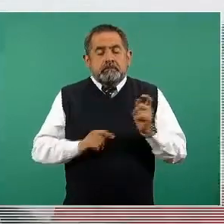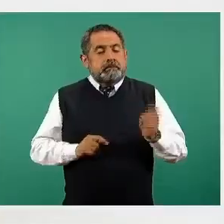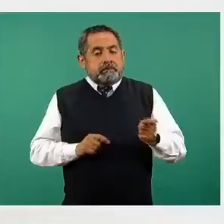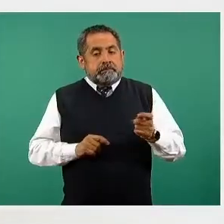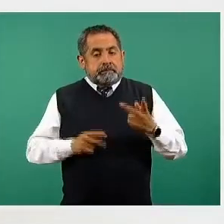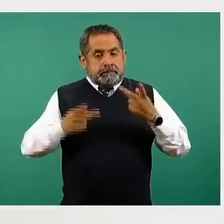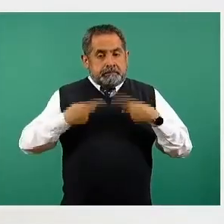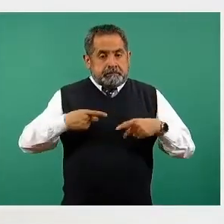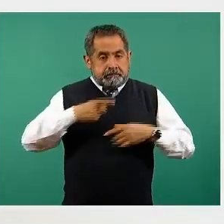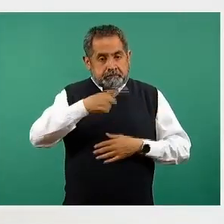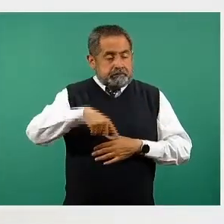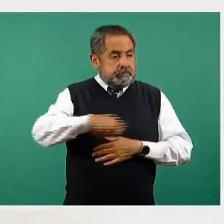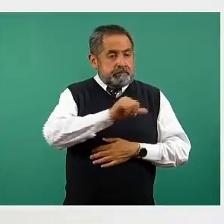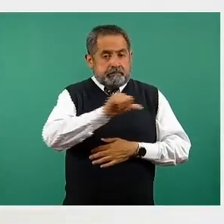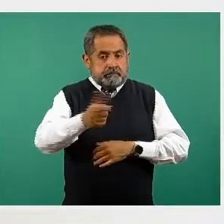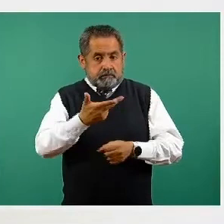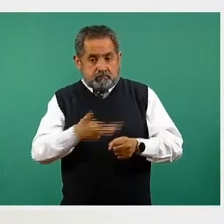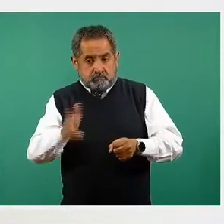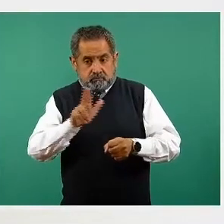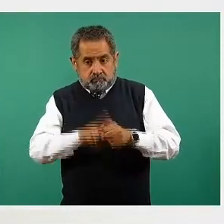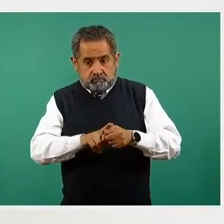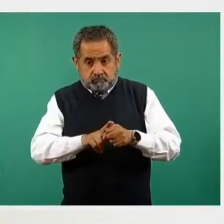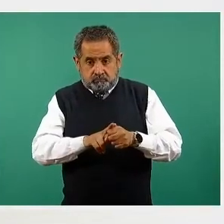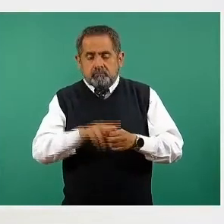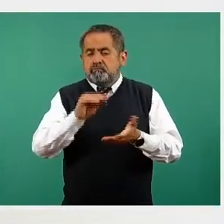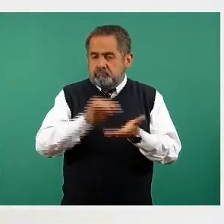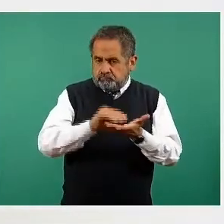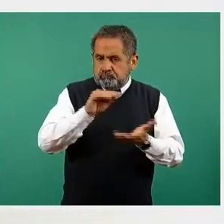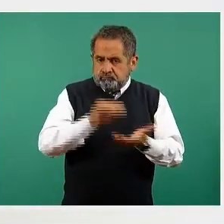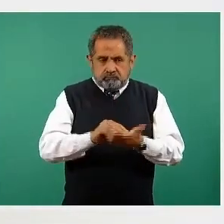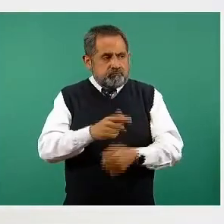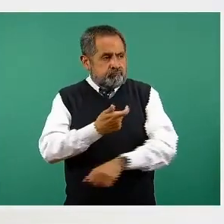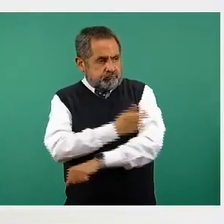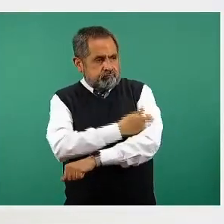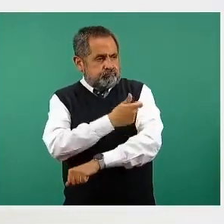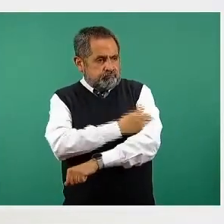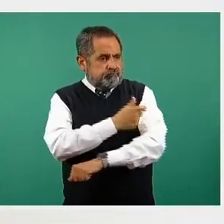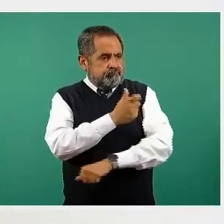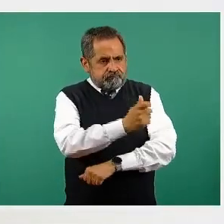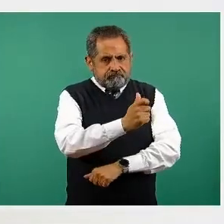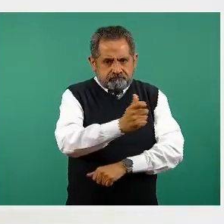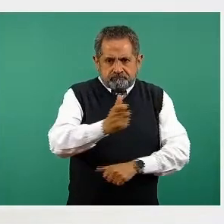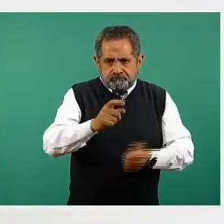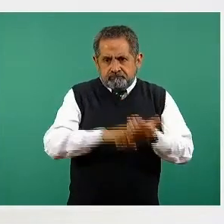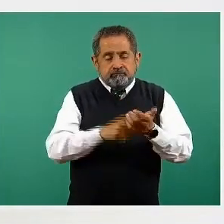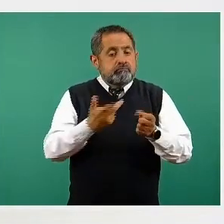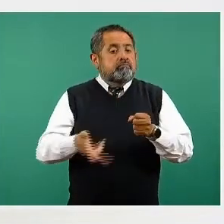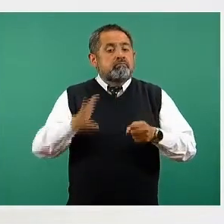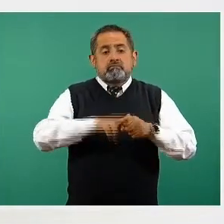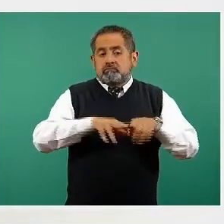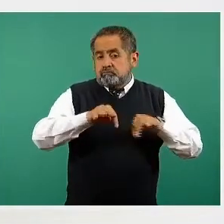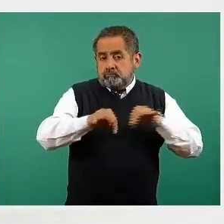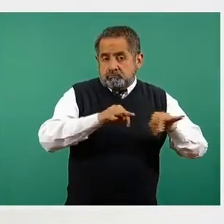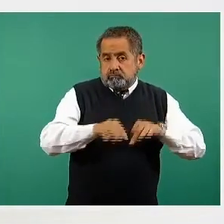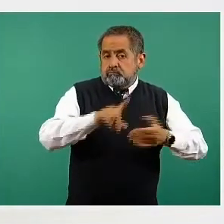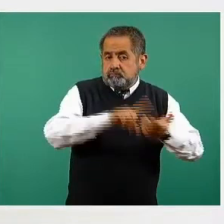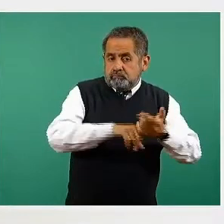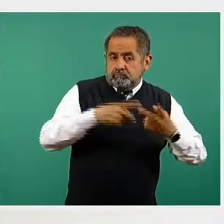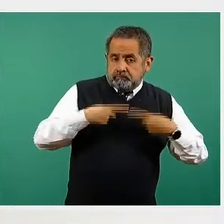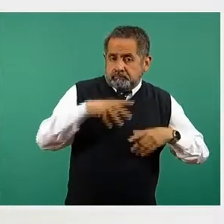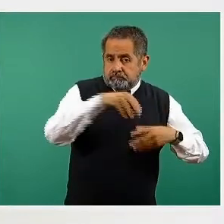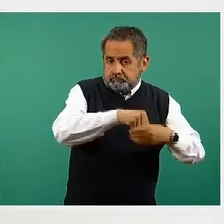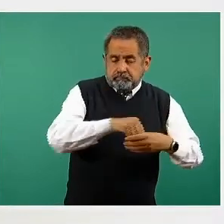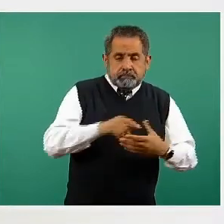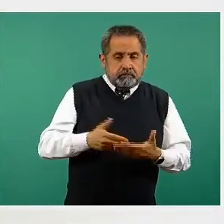el personal de salud que día con día sigue también todavía aún incrementándose la aplicación de primera dosis. Para el día de hoy,